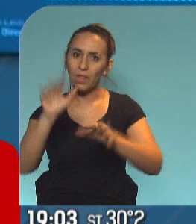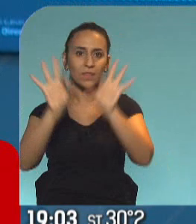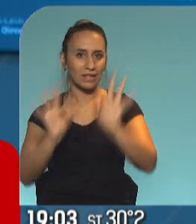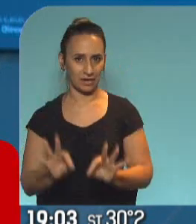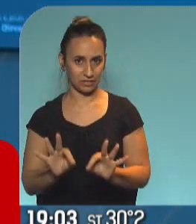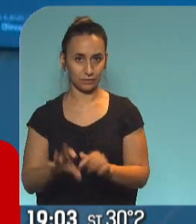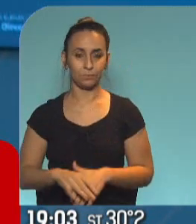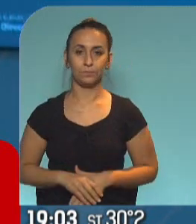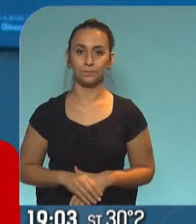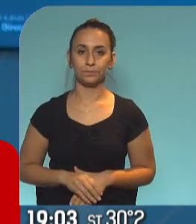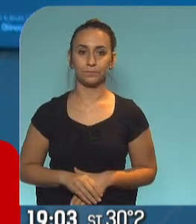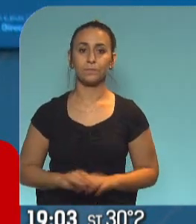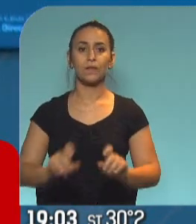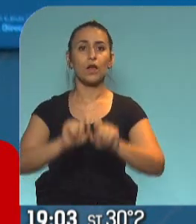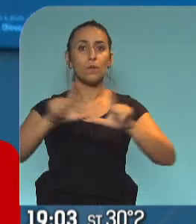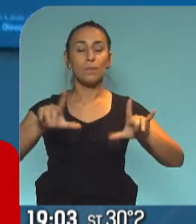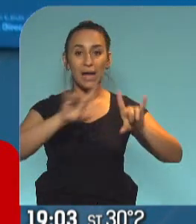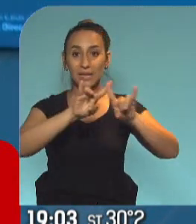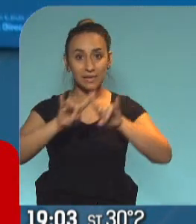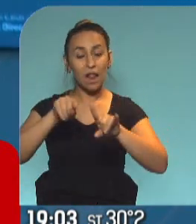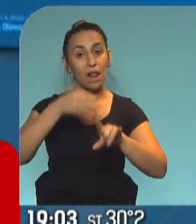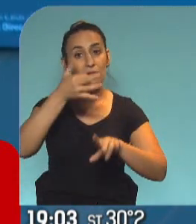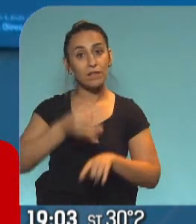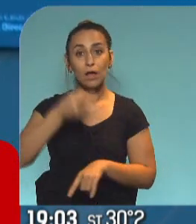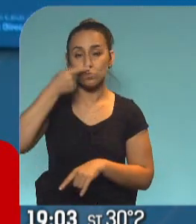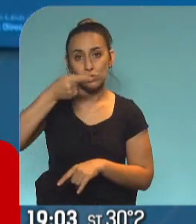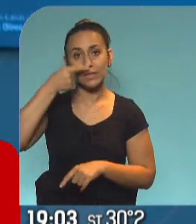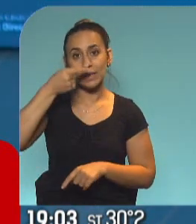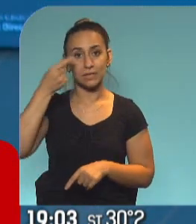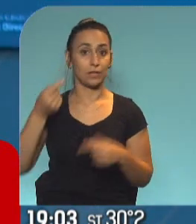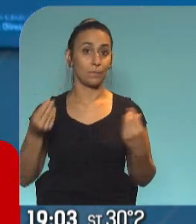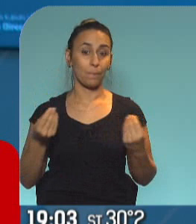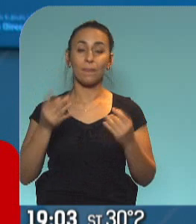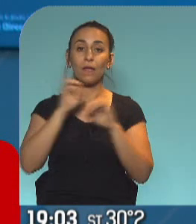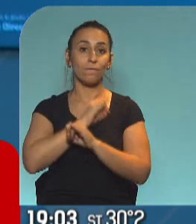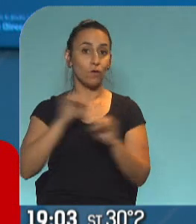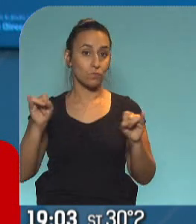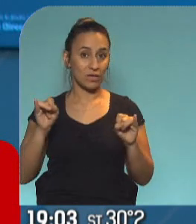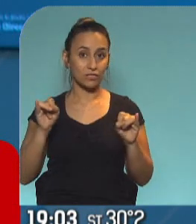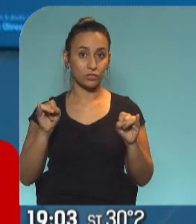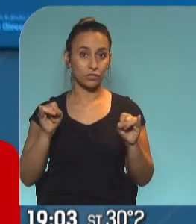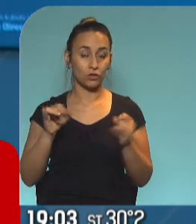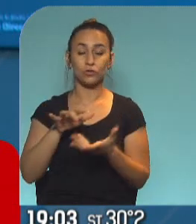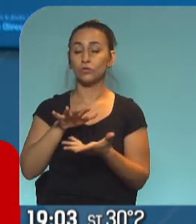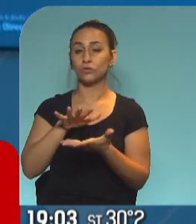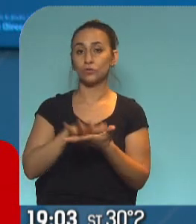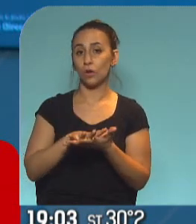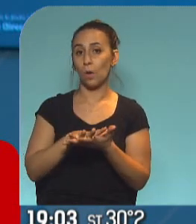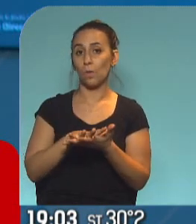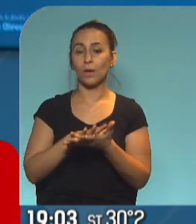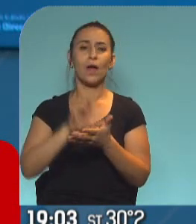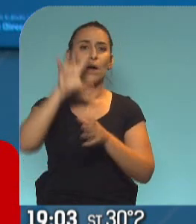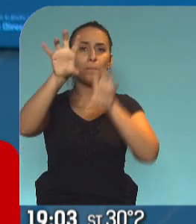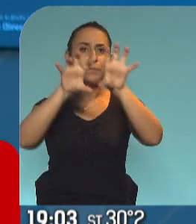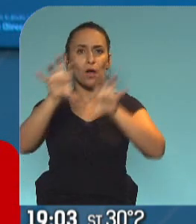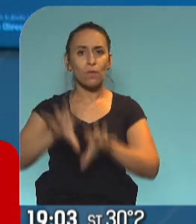En pantalla es una página que la verdad es muy interesante porque además de tener la información de lo que ocurre en cada uno de los distritos